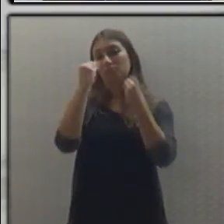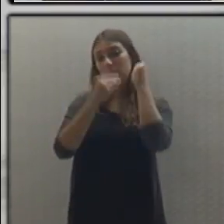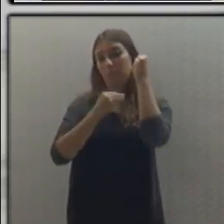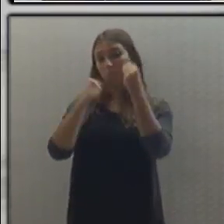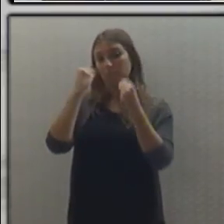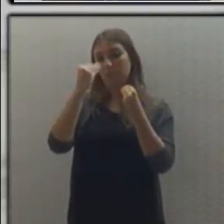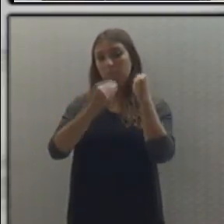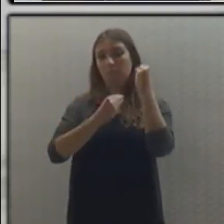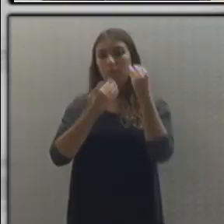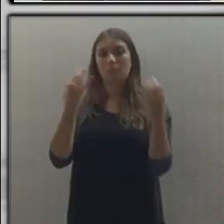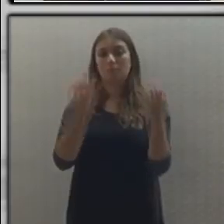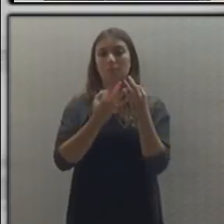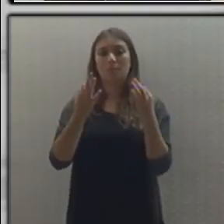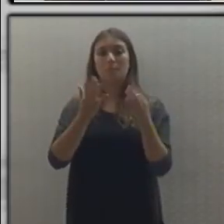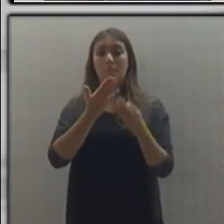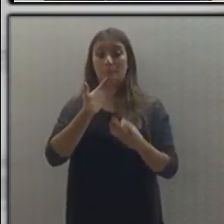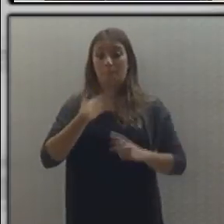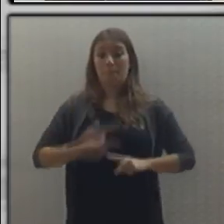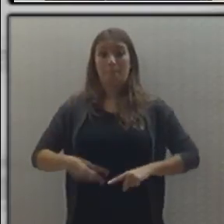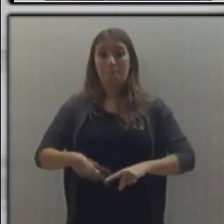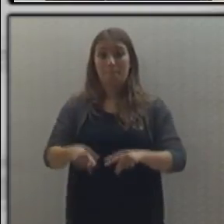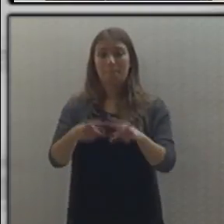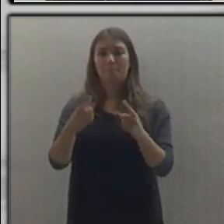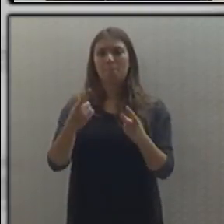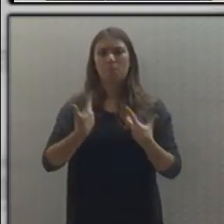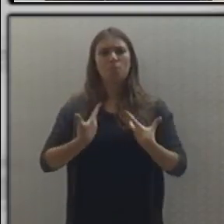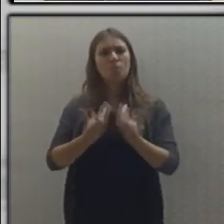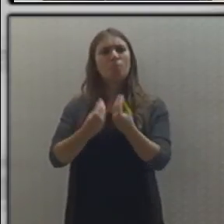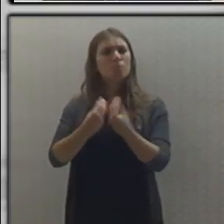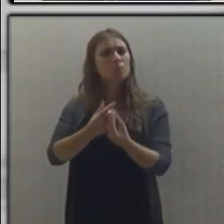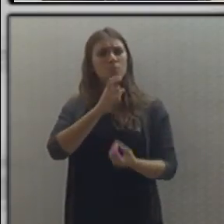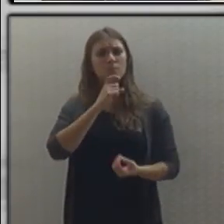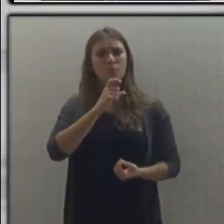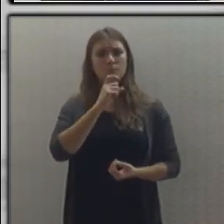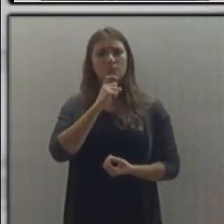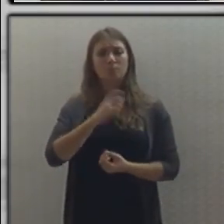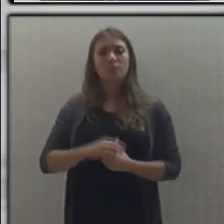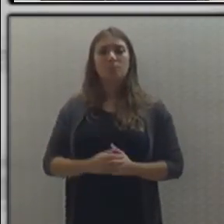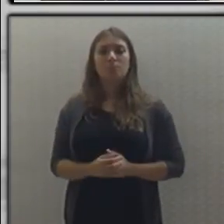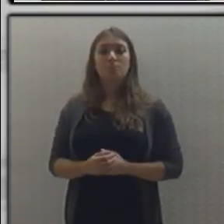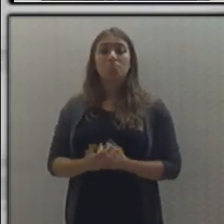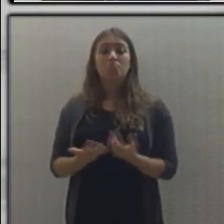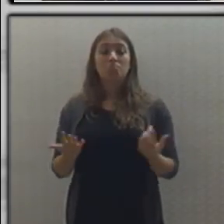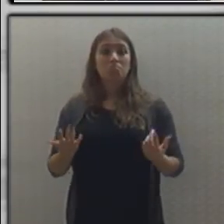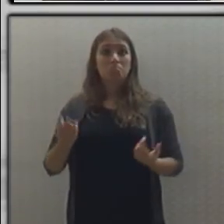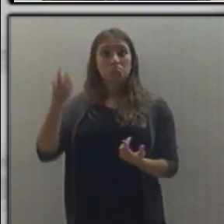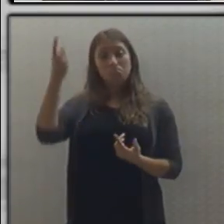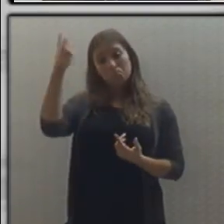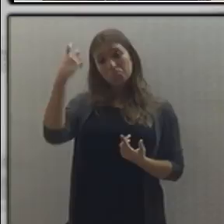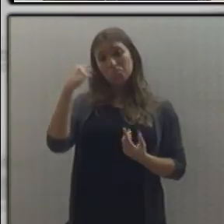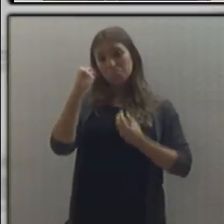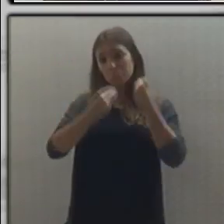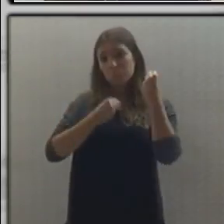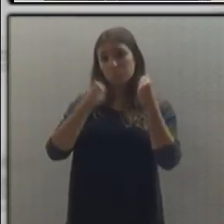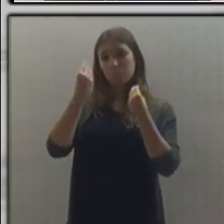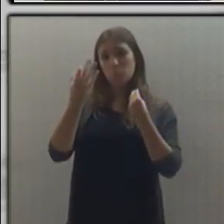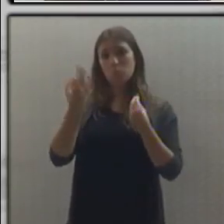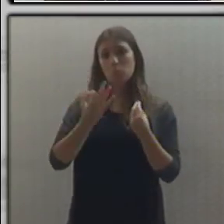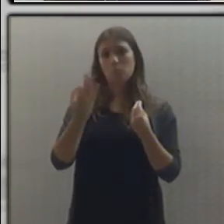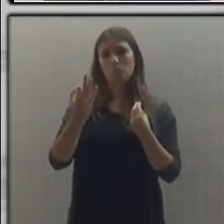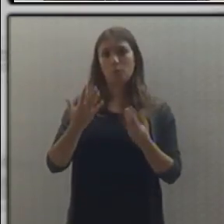reflexionar sobre el tema intergeneracional o el tema de convivencia, ¿no? Y pensar en la